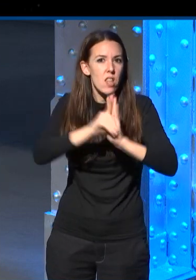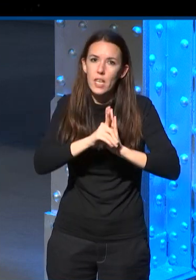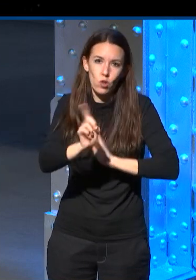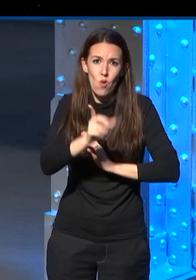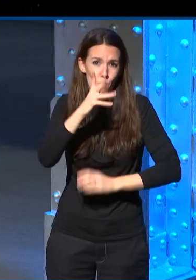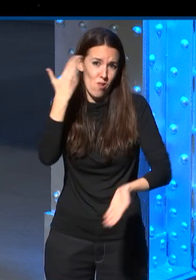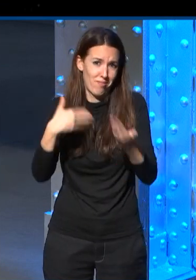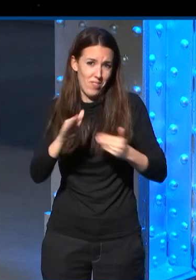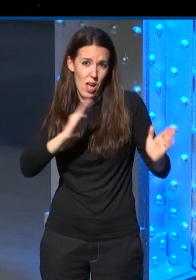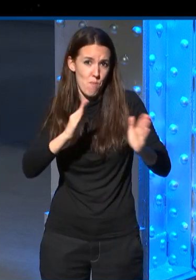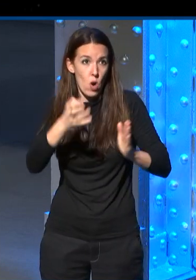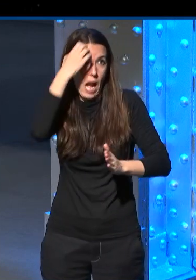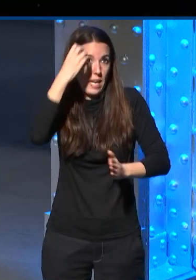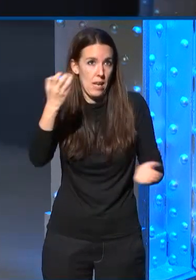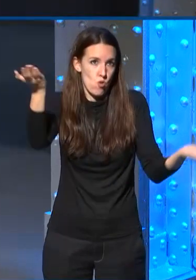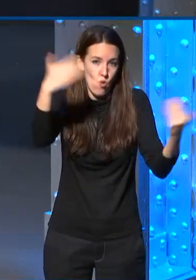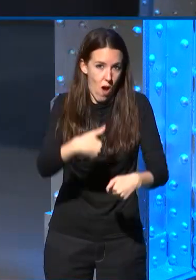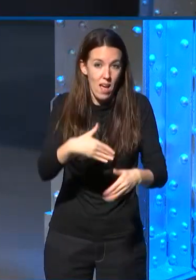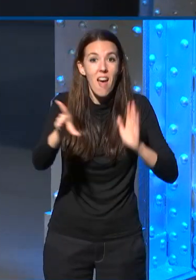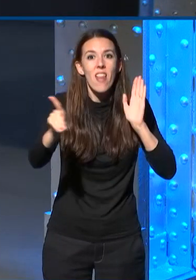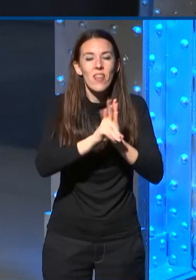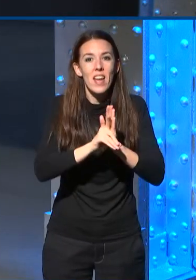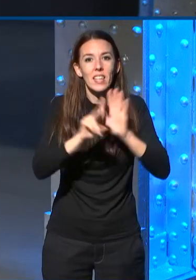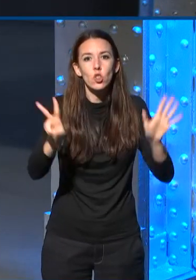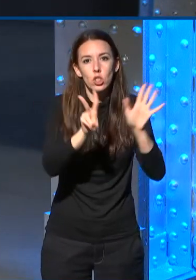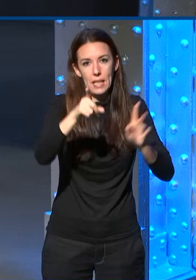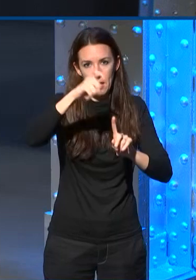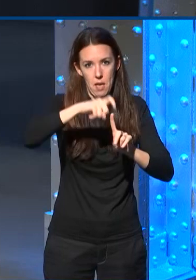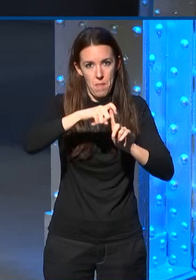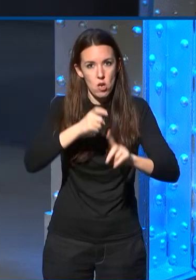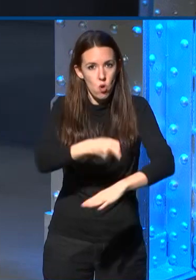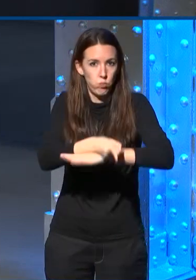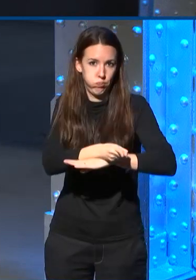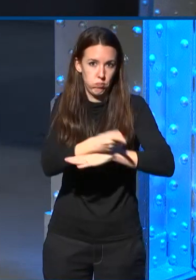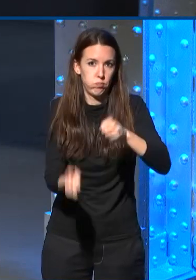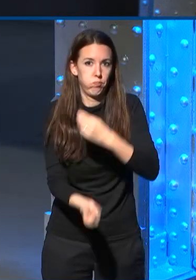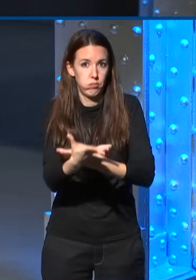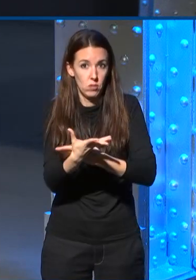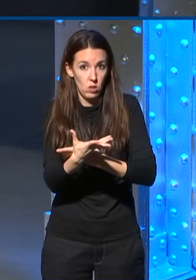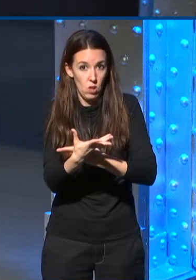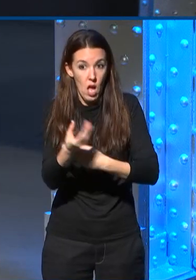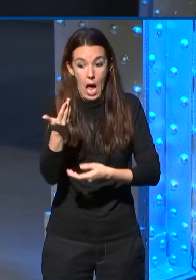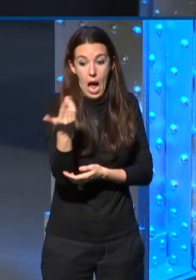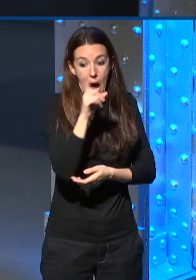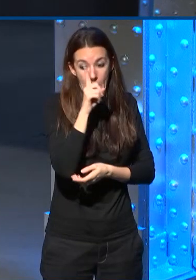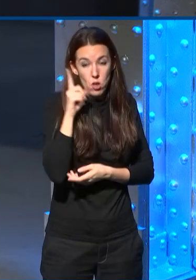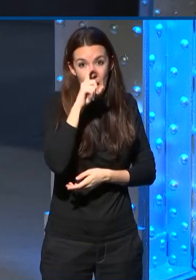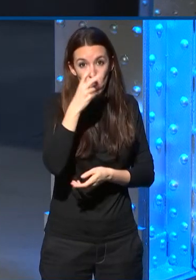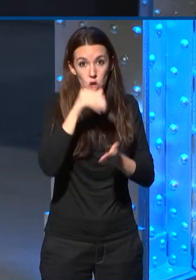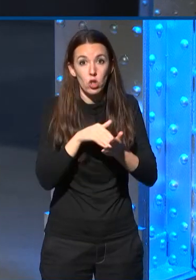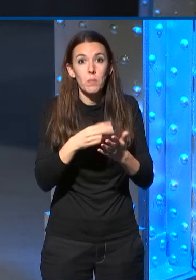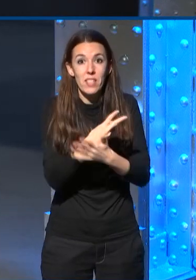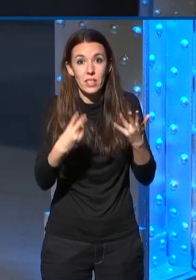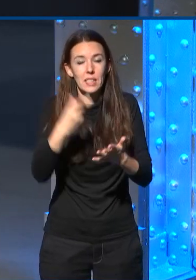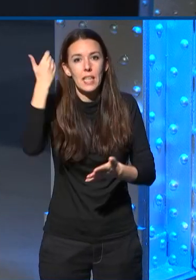aquella época pues, no había rey. Decreto del 7 de mayo. Y este año pasado, en 2017, hicimos